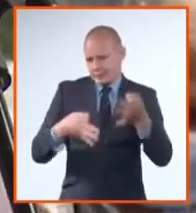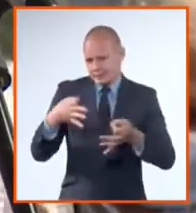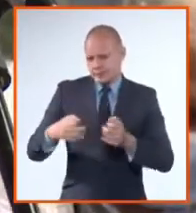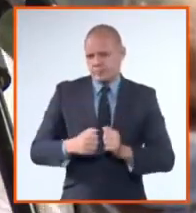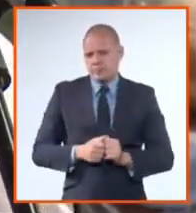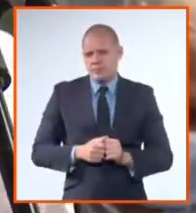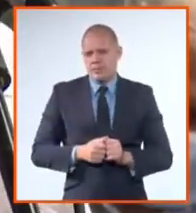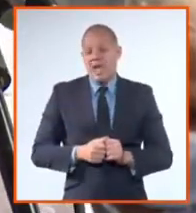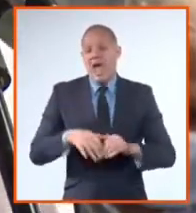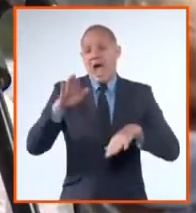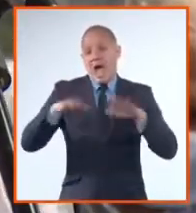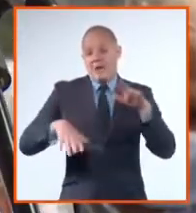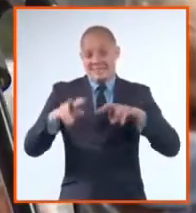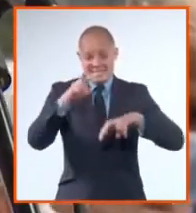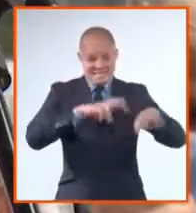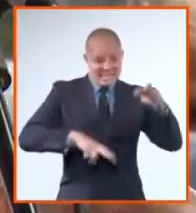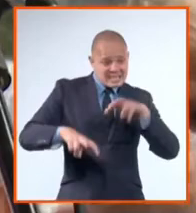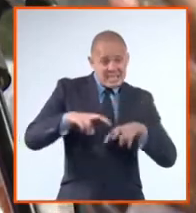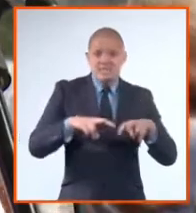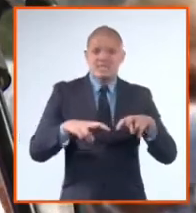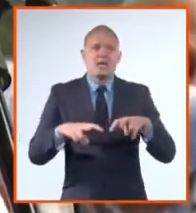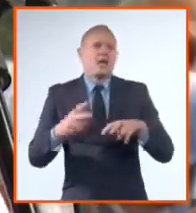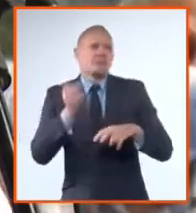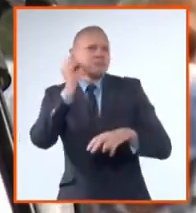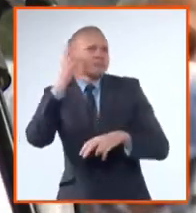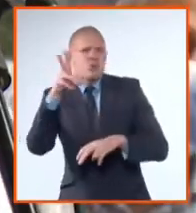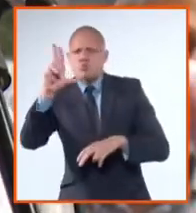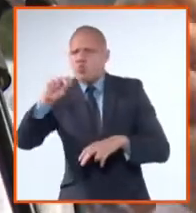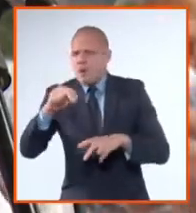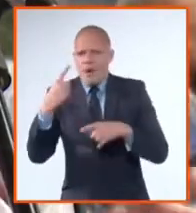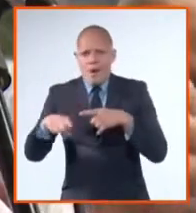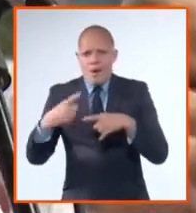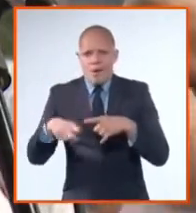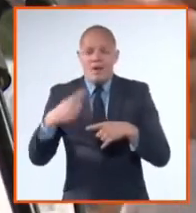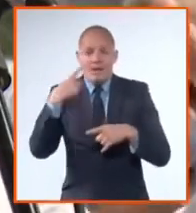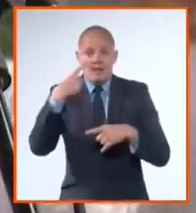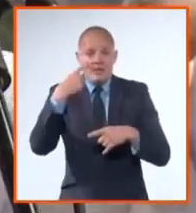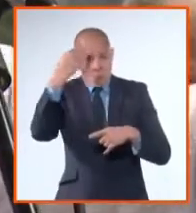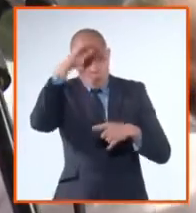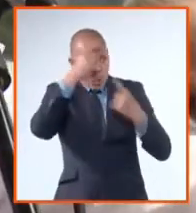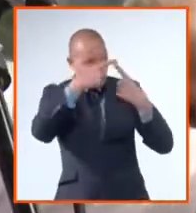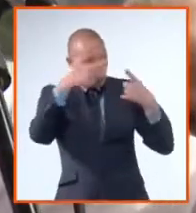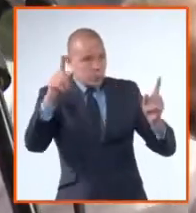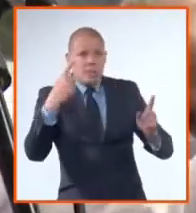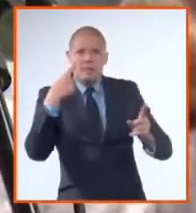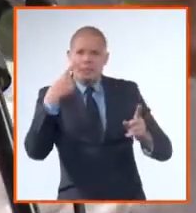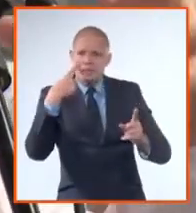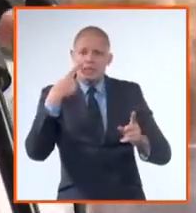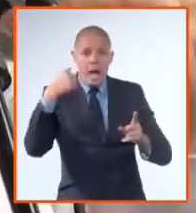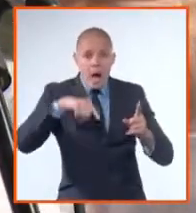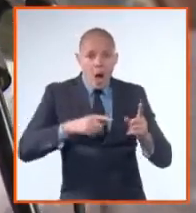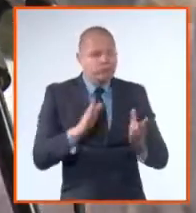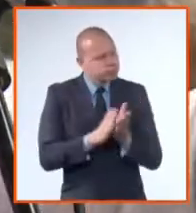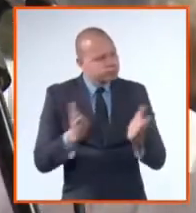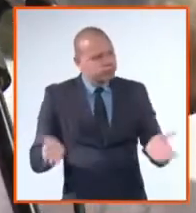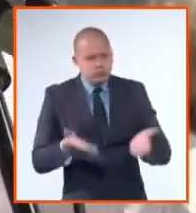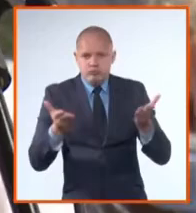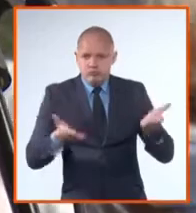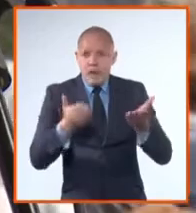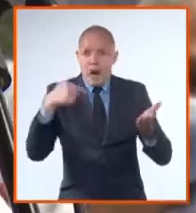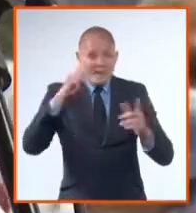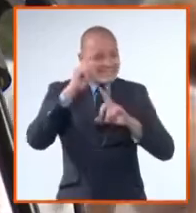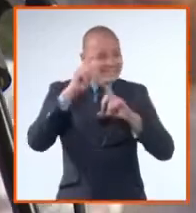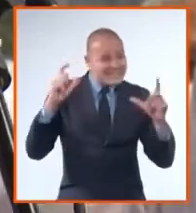territorial de la gestión de la ciencia y la innovación. Es decir, hay mucho avance en el país en materia de fomentar la gestión de la ciencia y la